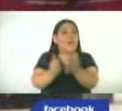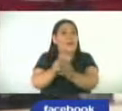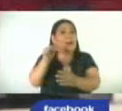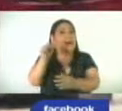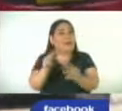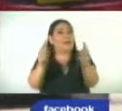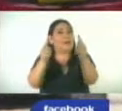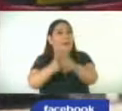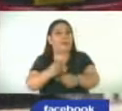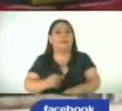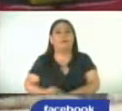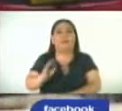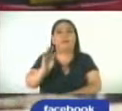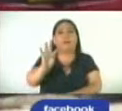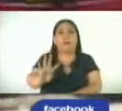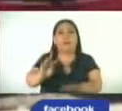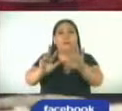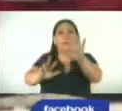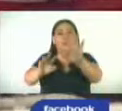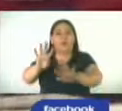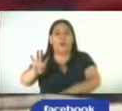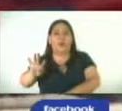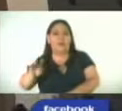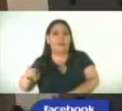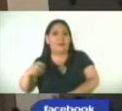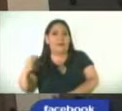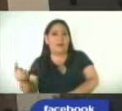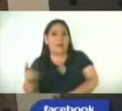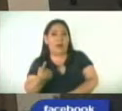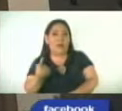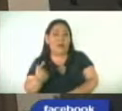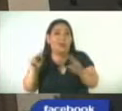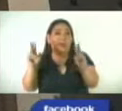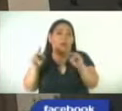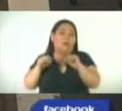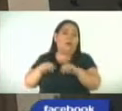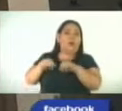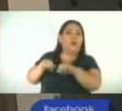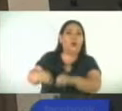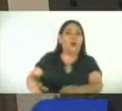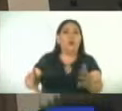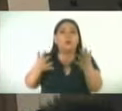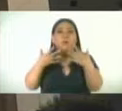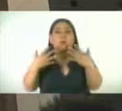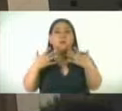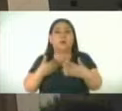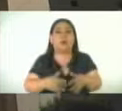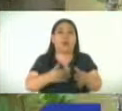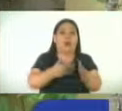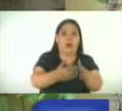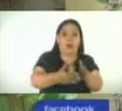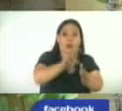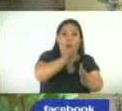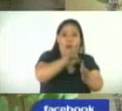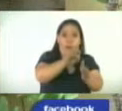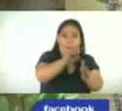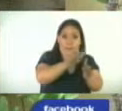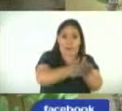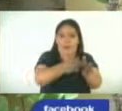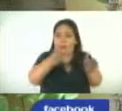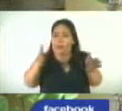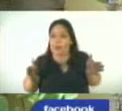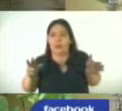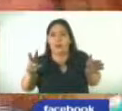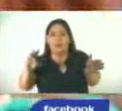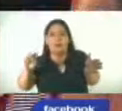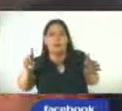clima. 489 mil muertes relacionadas con el calor ocurrieron entre el año 2000 a 2019,